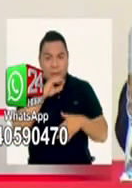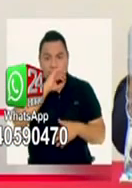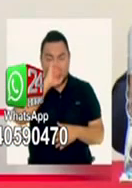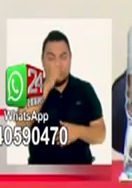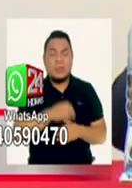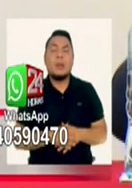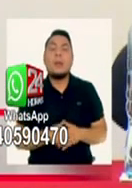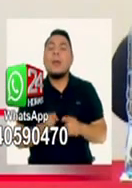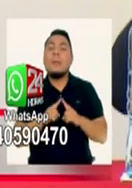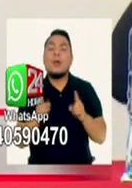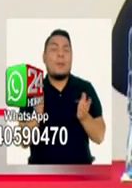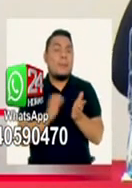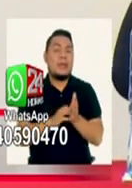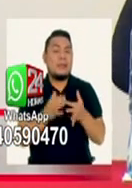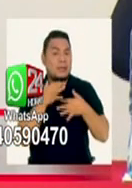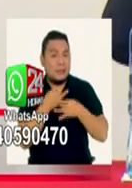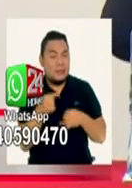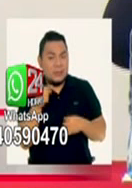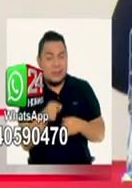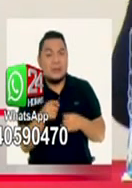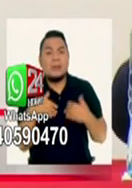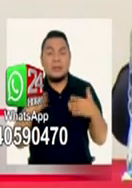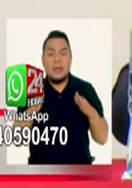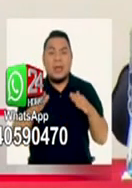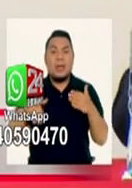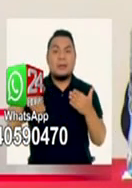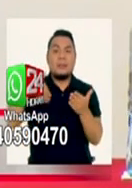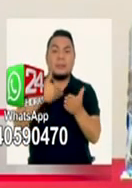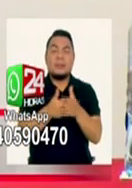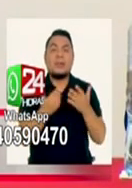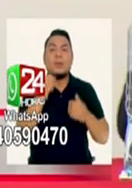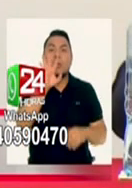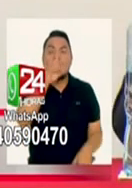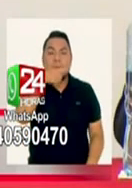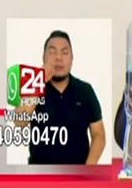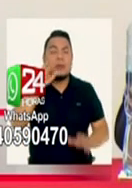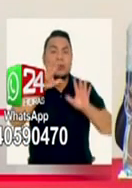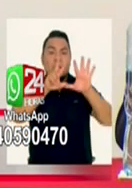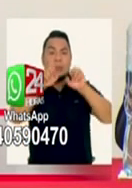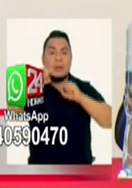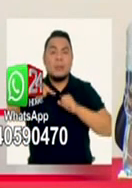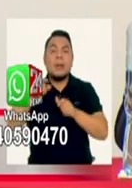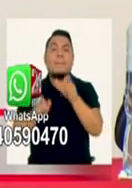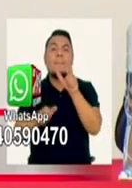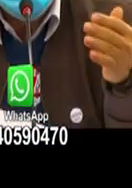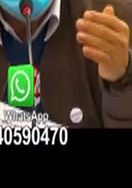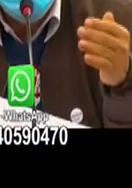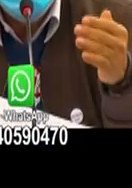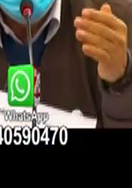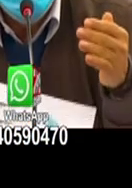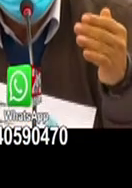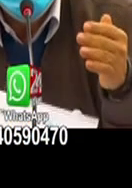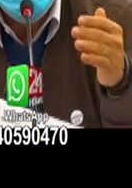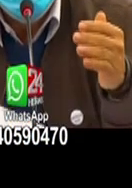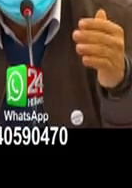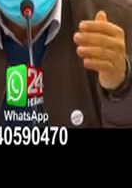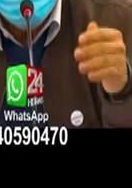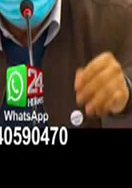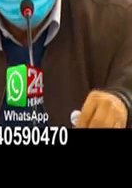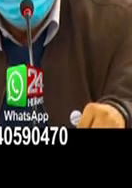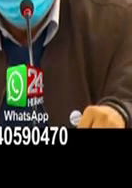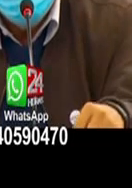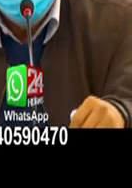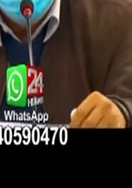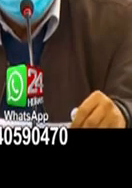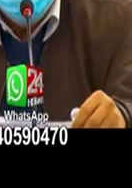Lo más interesante es que hemos llegado de 4.800.000 personas vacunadas hasta fines de julio, hasta el